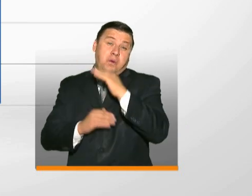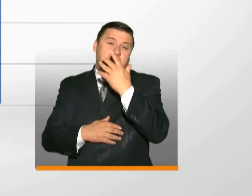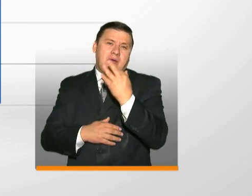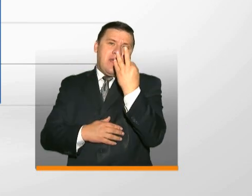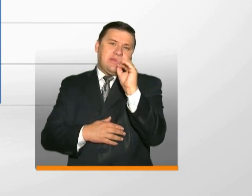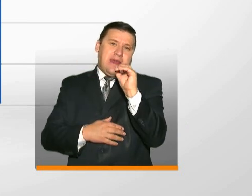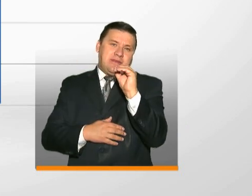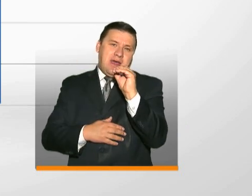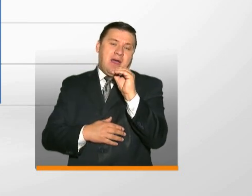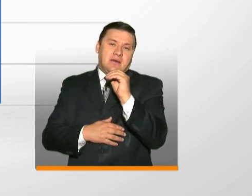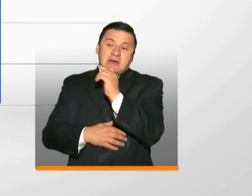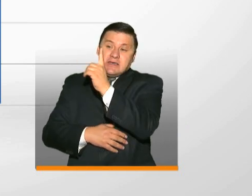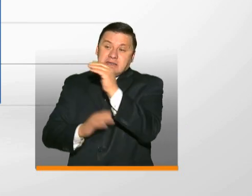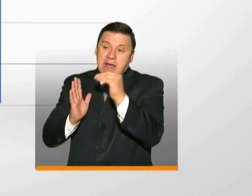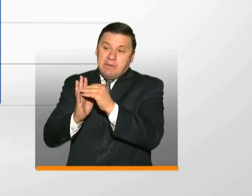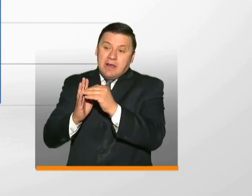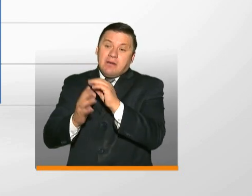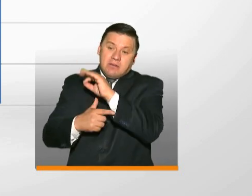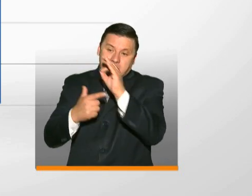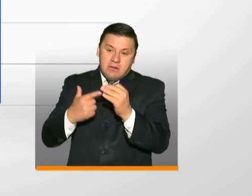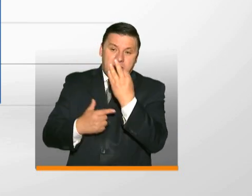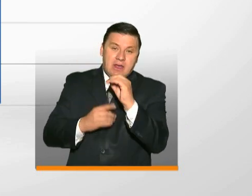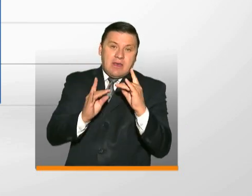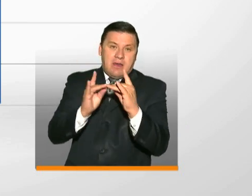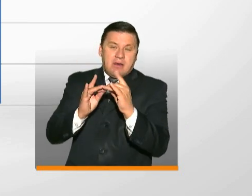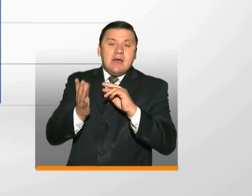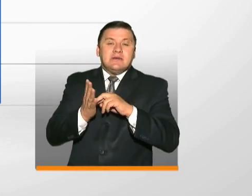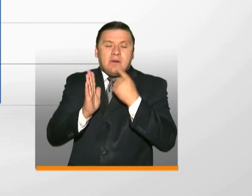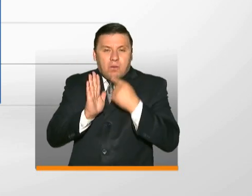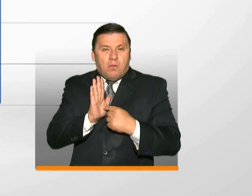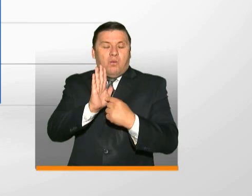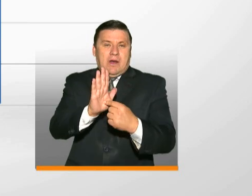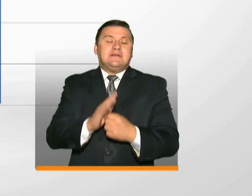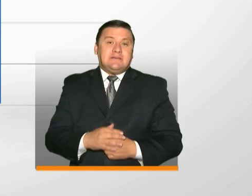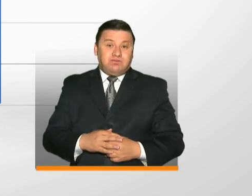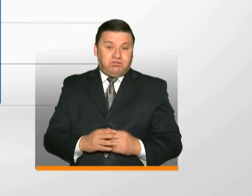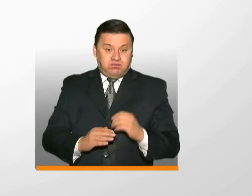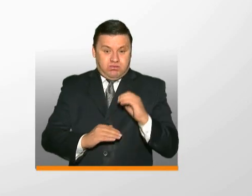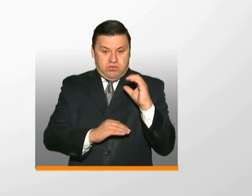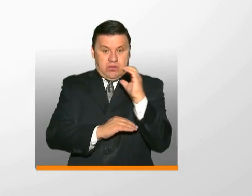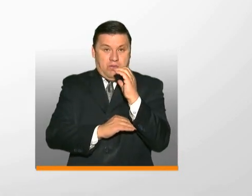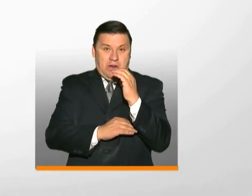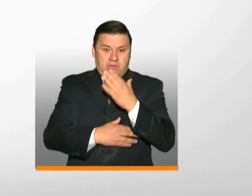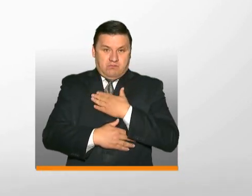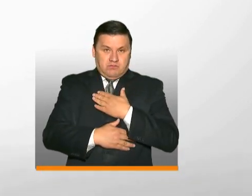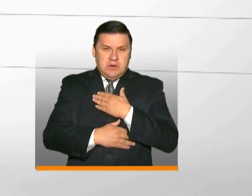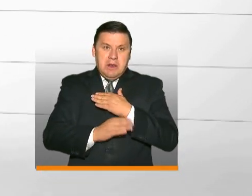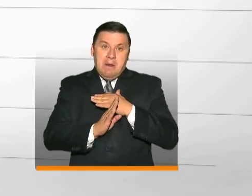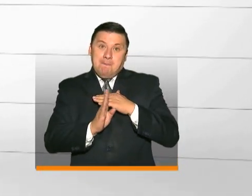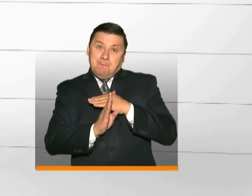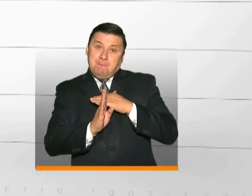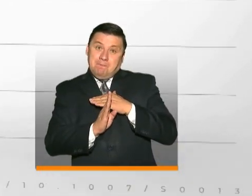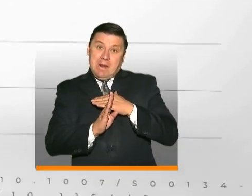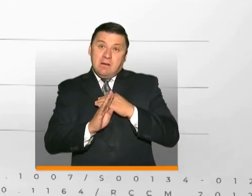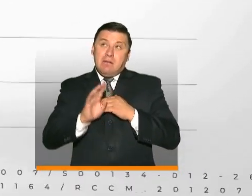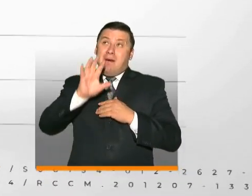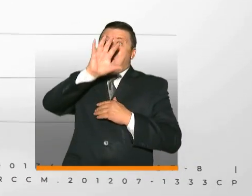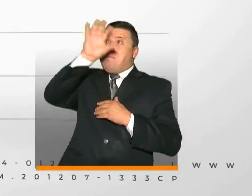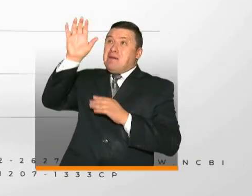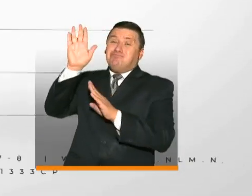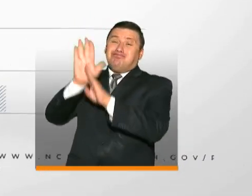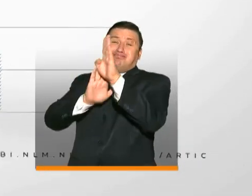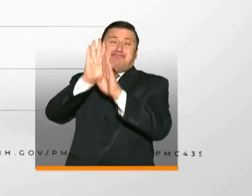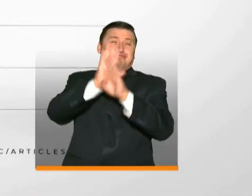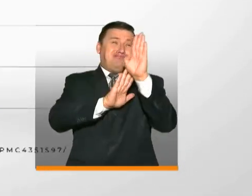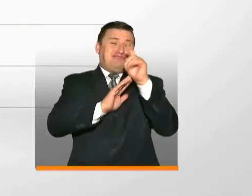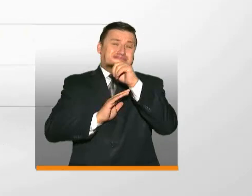los 30 y Estados Unidos a los 35. Esto muestra que para ser un país de ingreso medio comparado con otros de los países